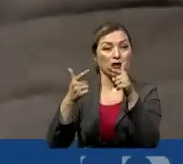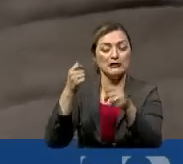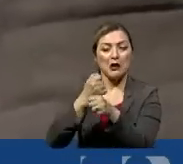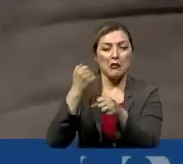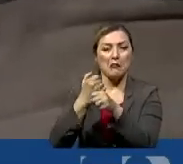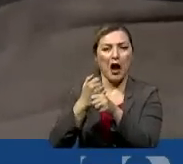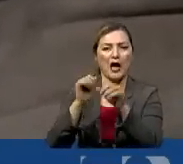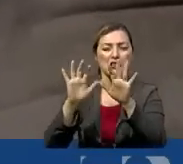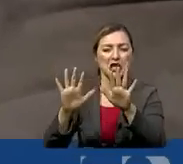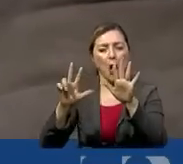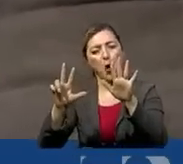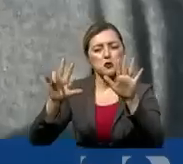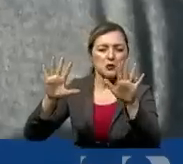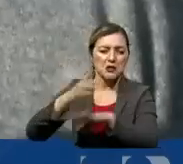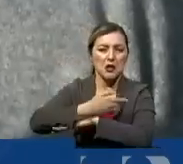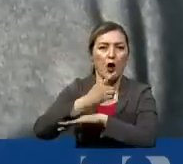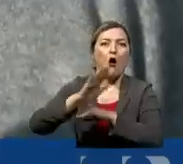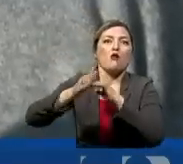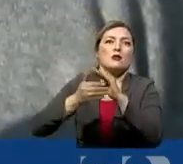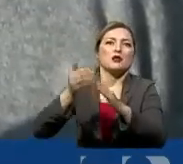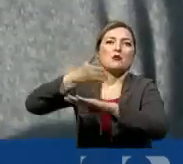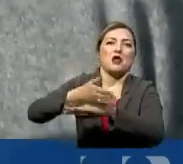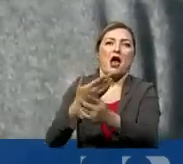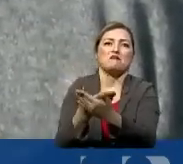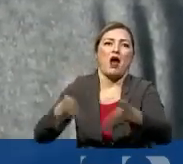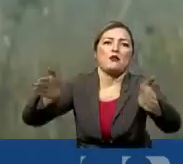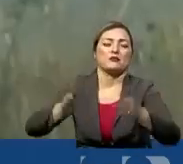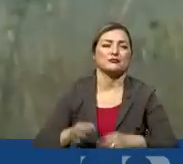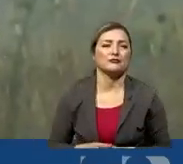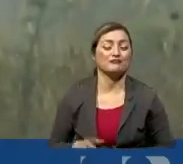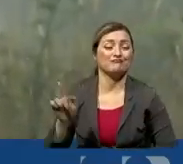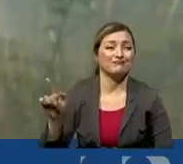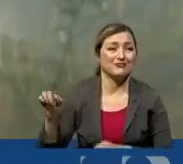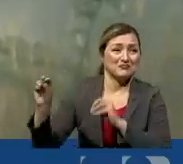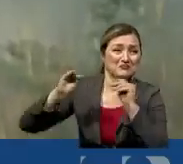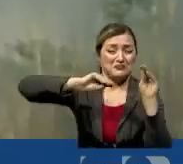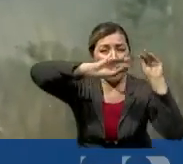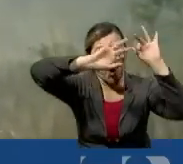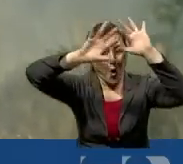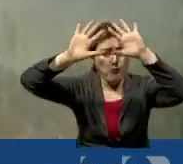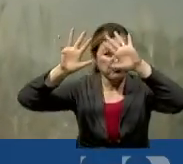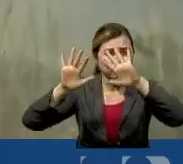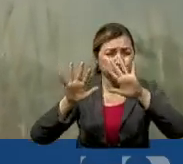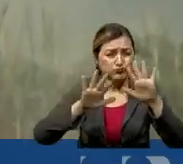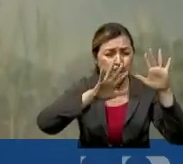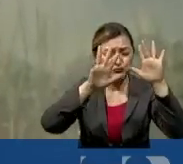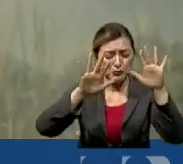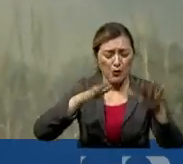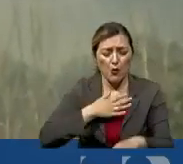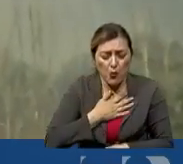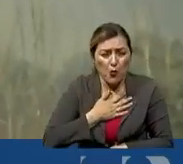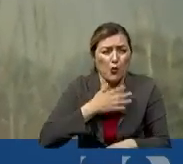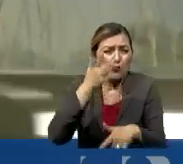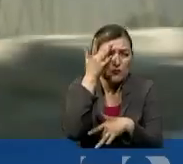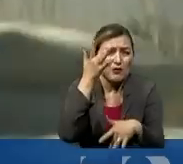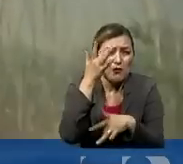trabajan y empiezan nuevamente a trabajar. Segundo Quesada afirma que esta cantera genera nubes de polvo e incluso ya empezó a